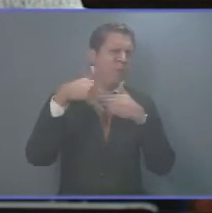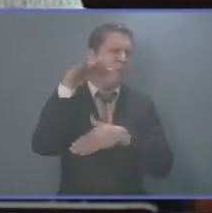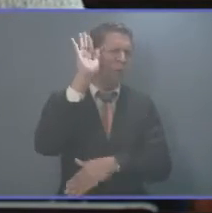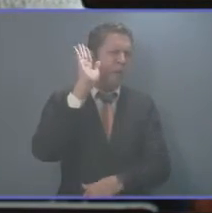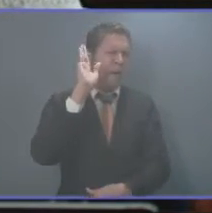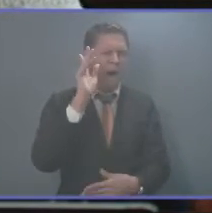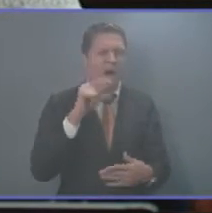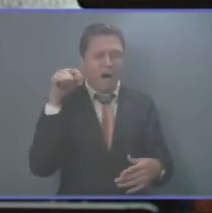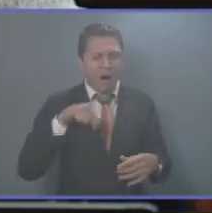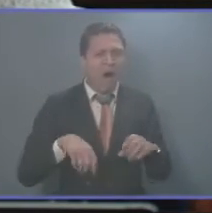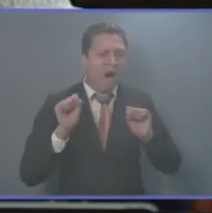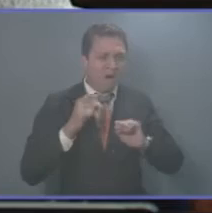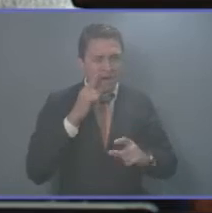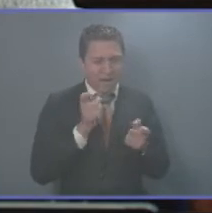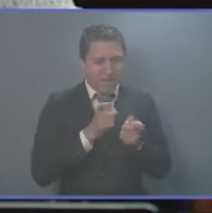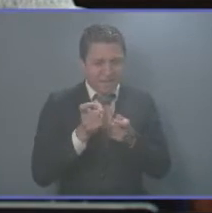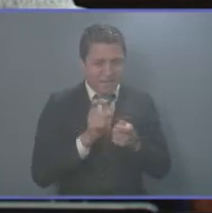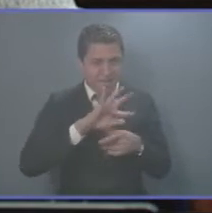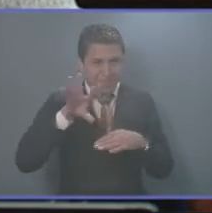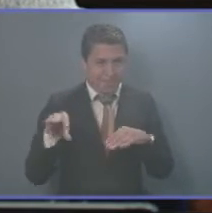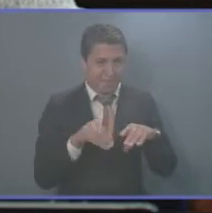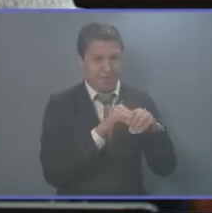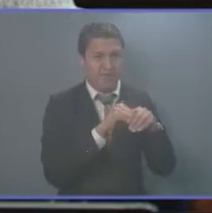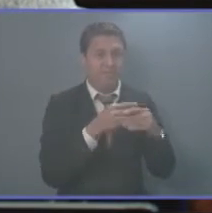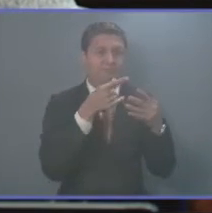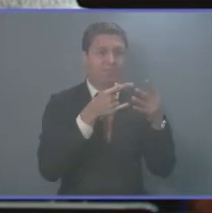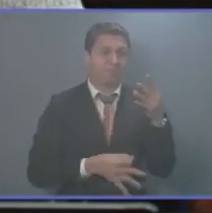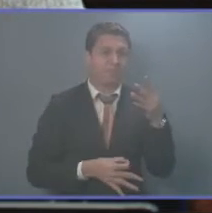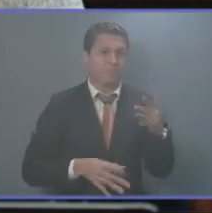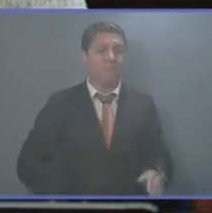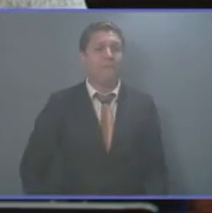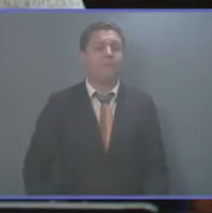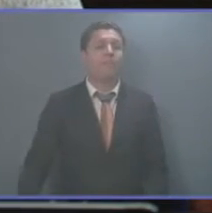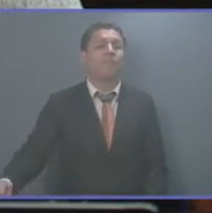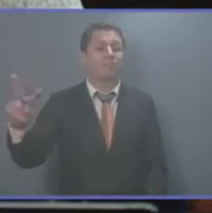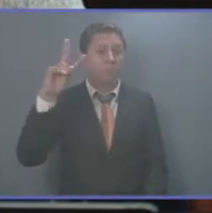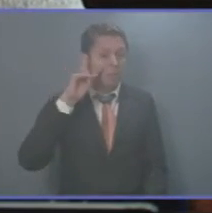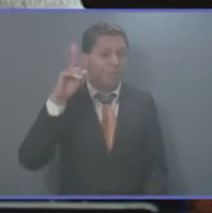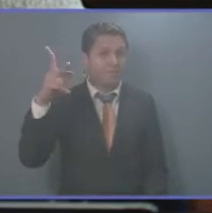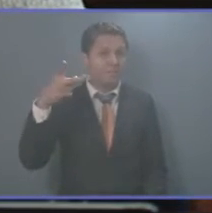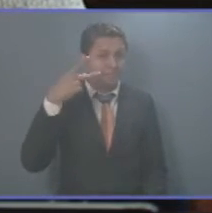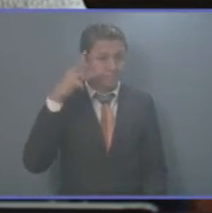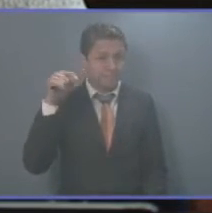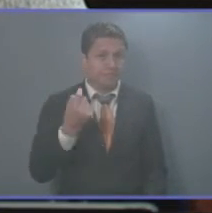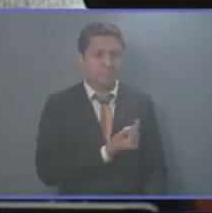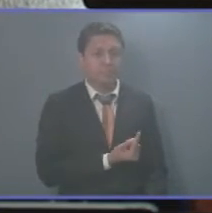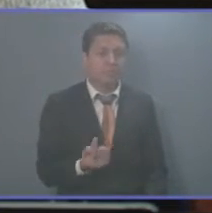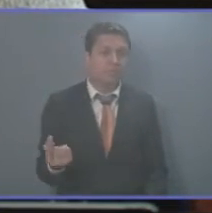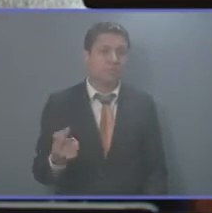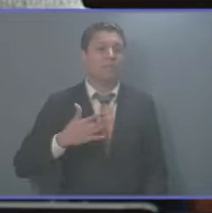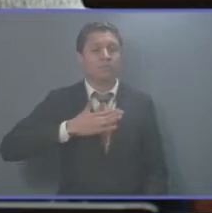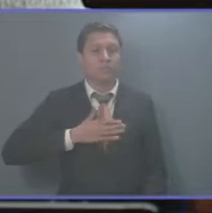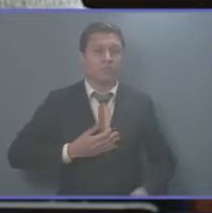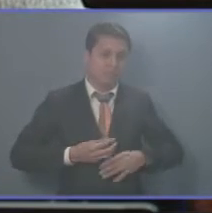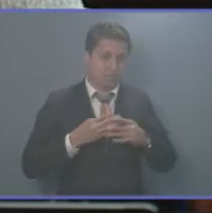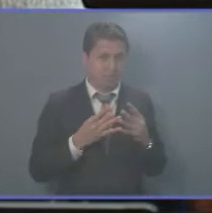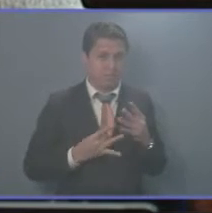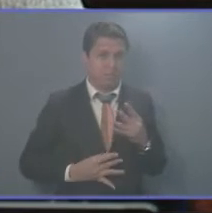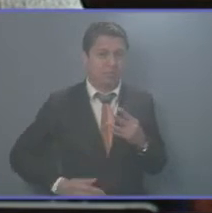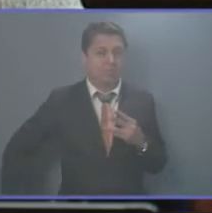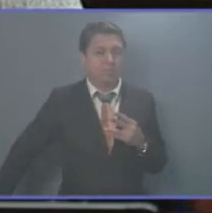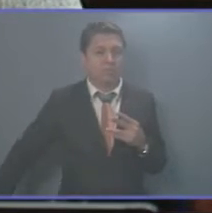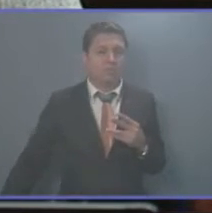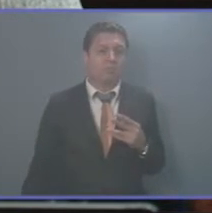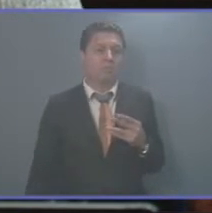créditos, ahora los vamos a incorporar en la ley. O sea que estas personas van a tener que registrarse en